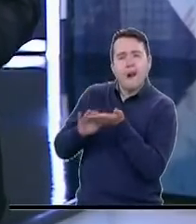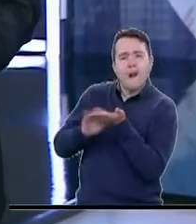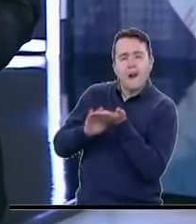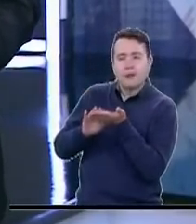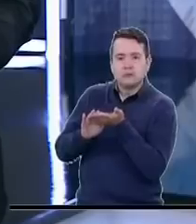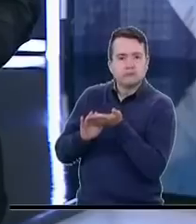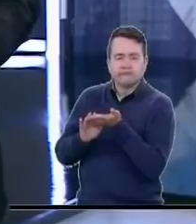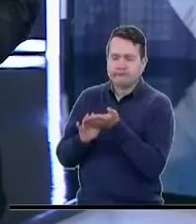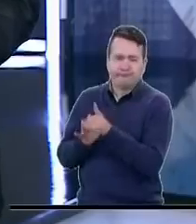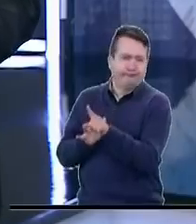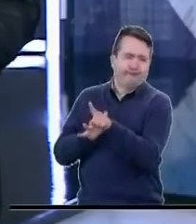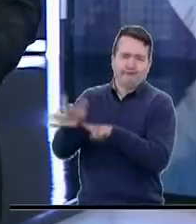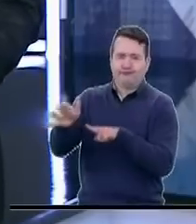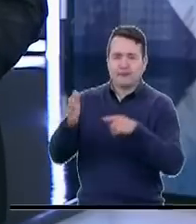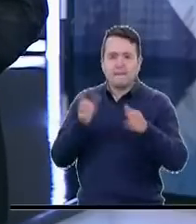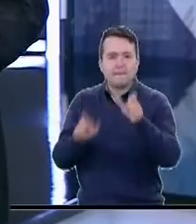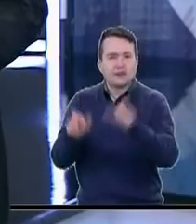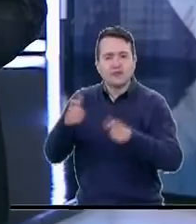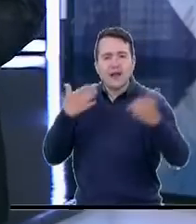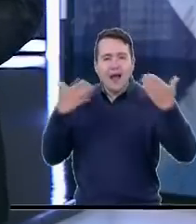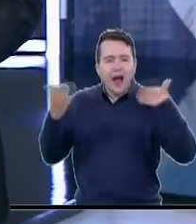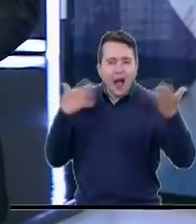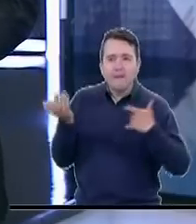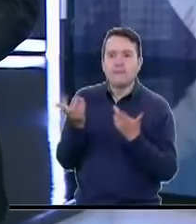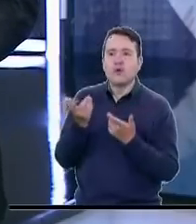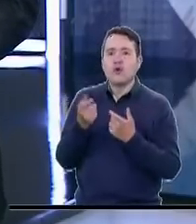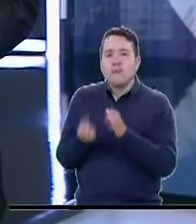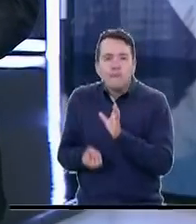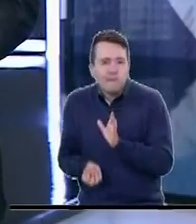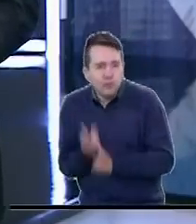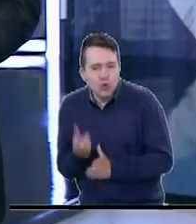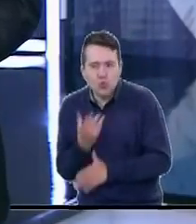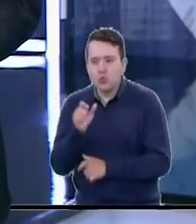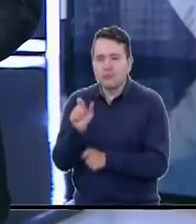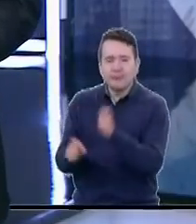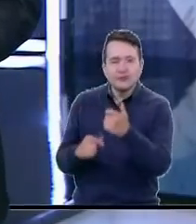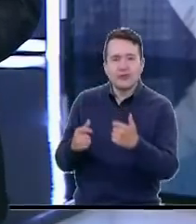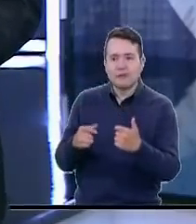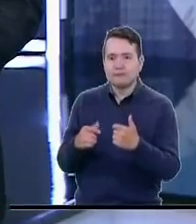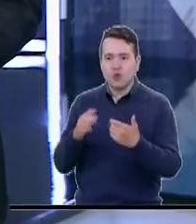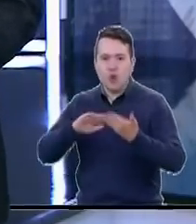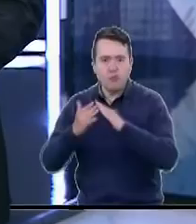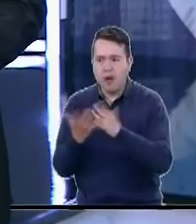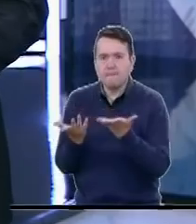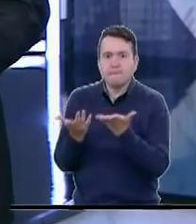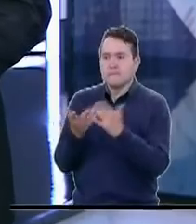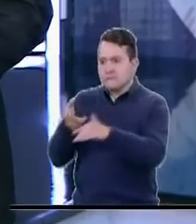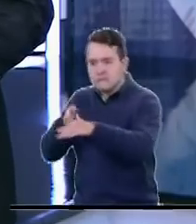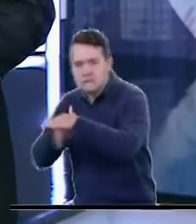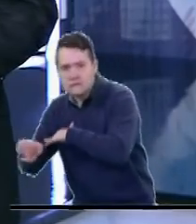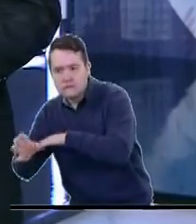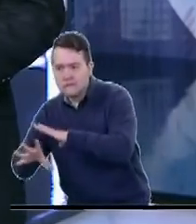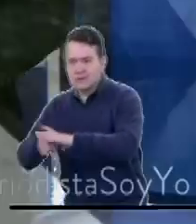los campesinos para sacar sus productos y también a la comunidad en general para entrar y salir de sus viviendas.